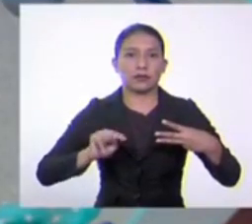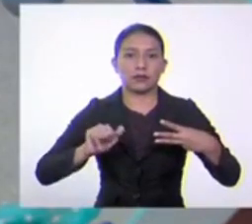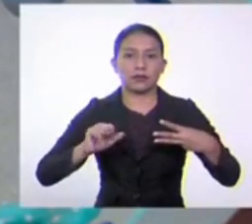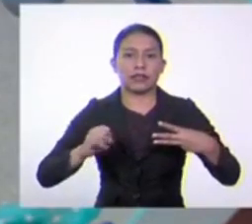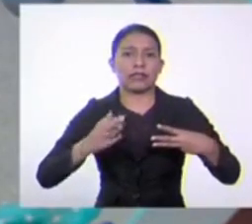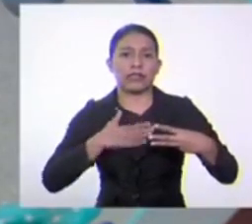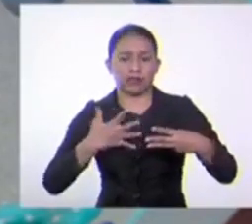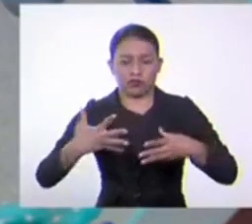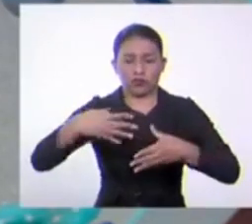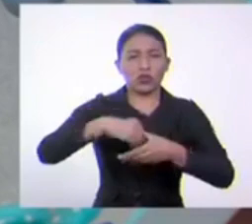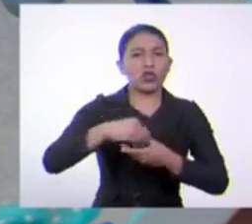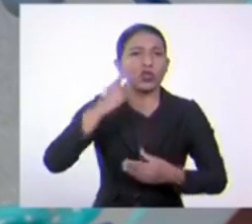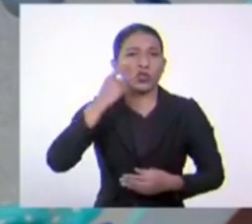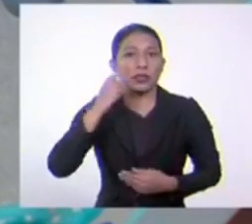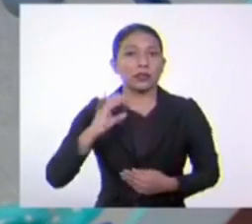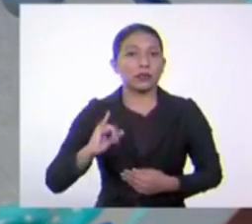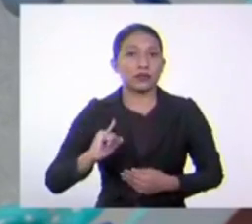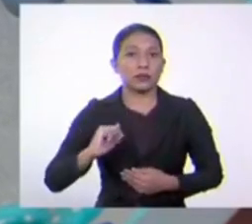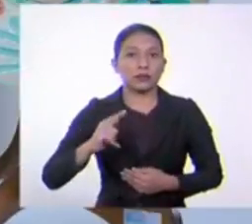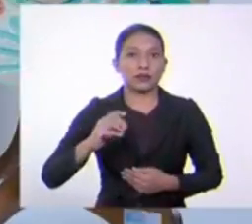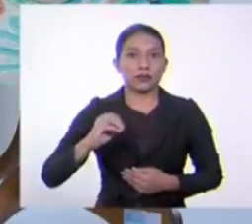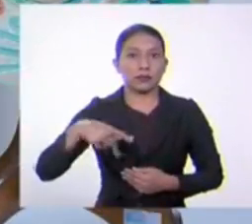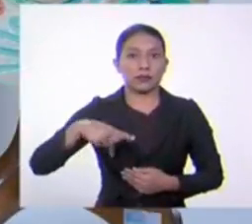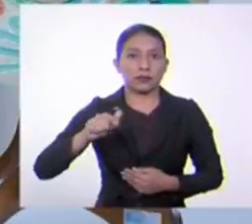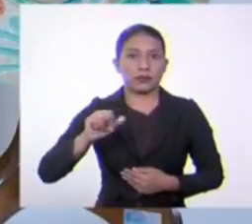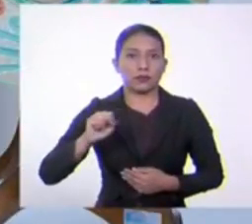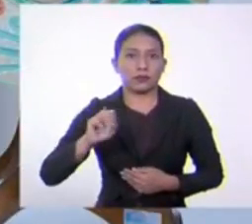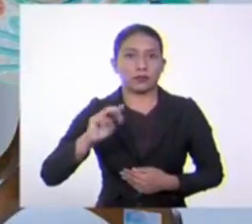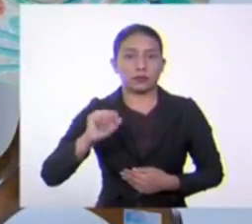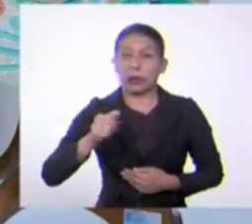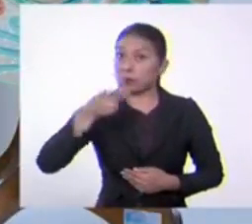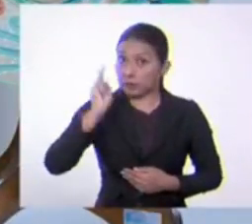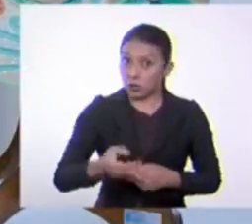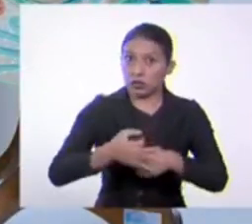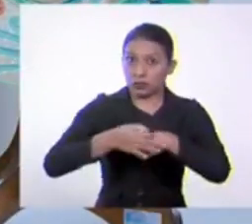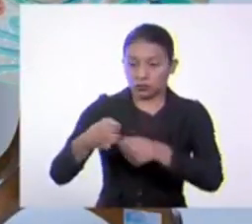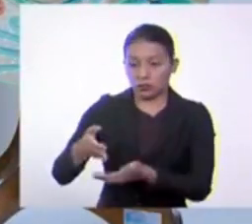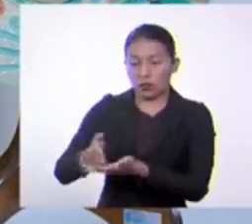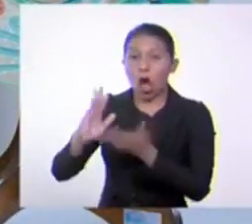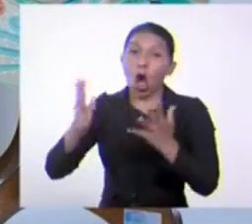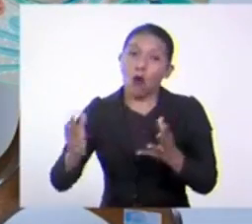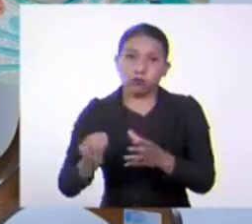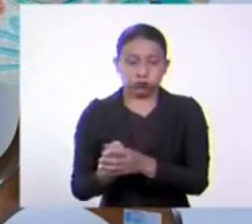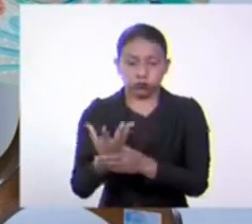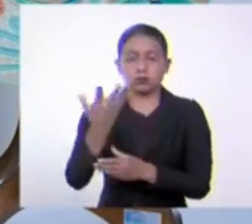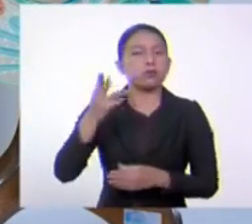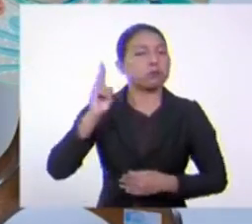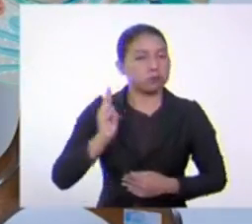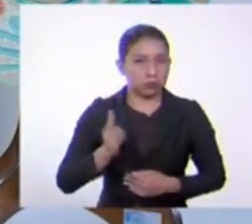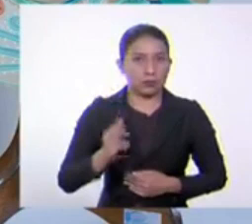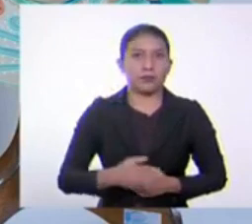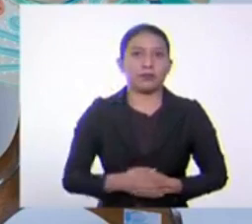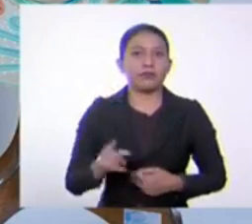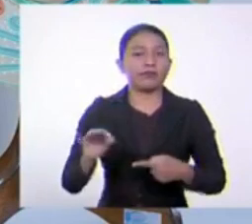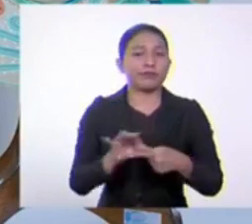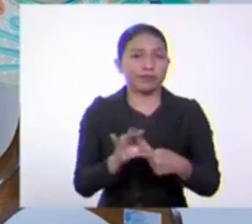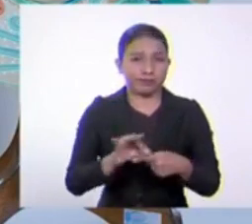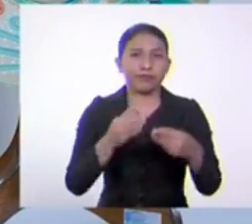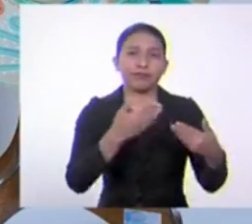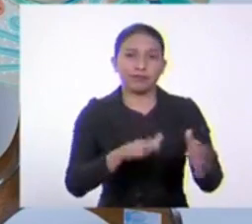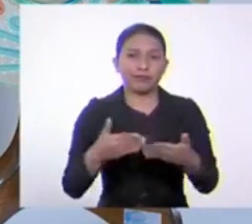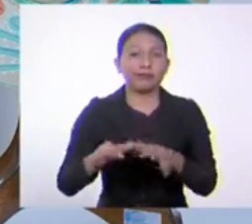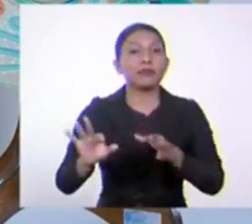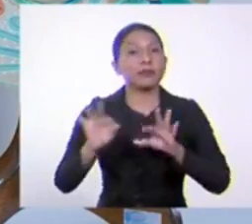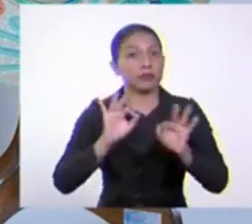citoplasma, tanto de la célula animal como célula vegetal, y las proteínas están en diferentes funciones. Algunas de